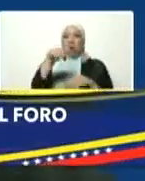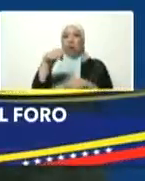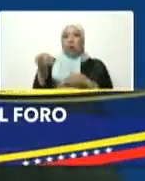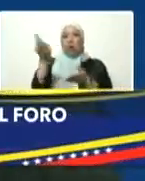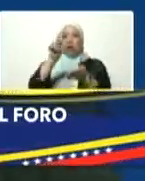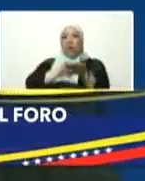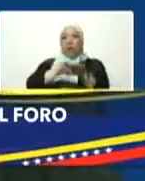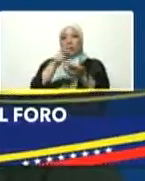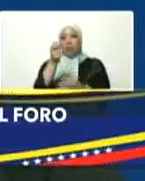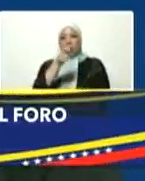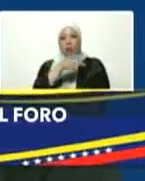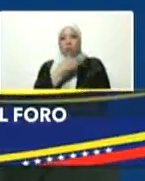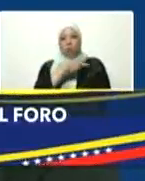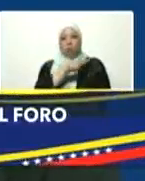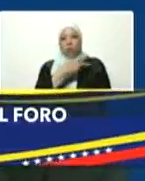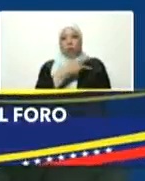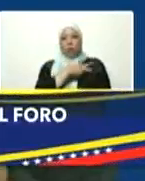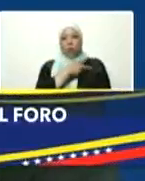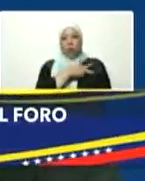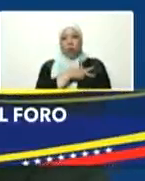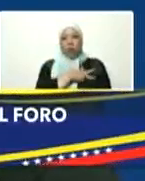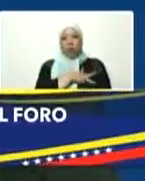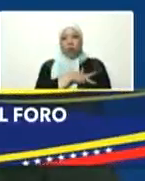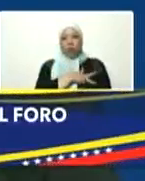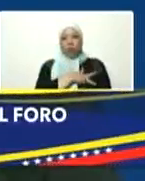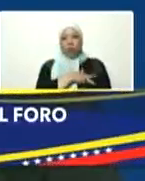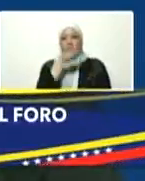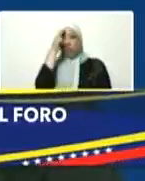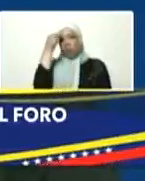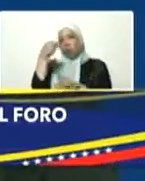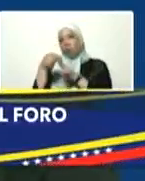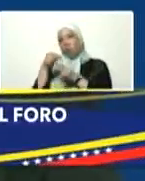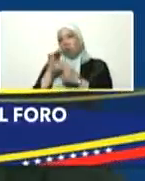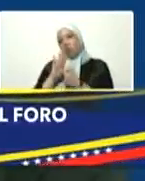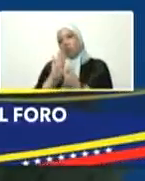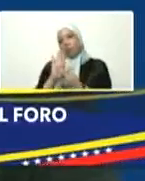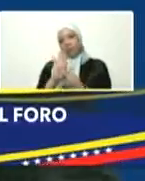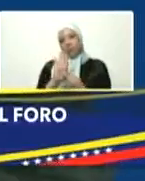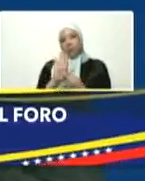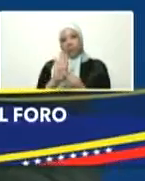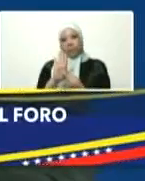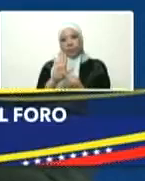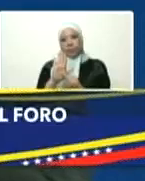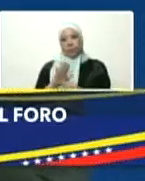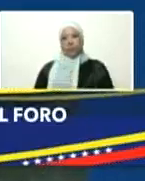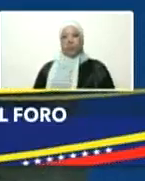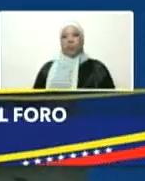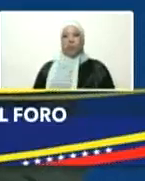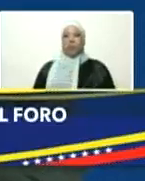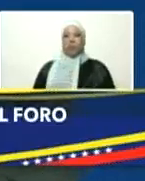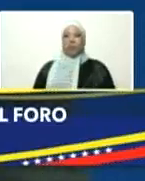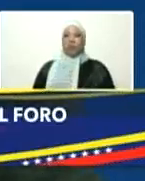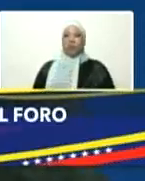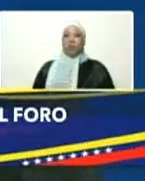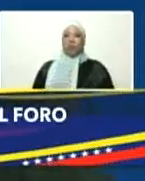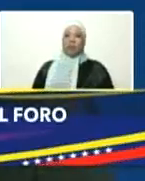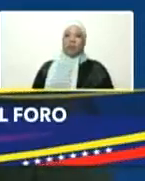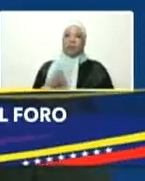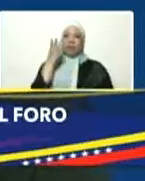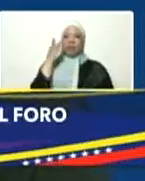cara en alto, regresa hoy con honor, regresa hoy con mucho